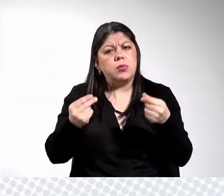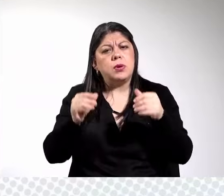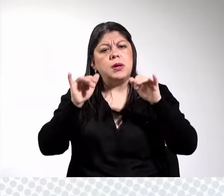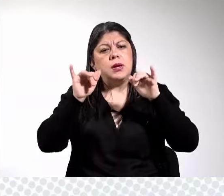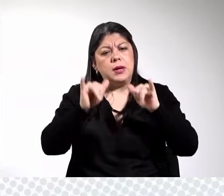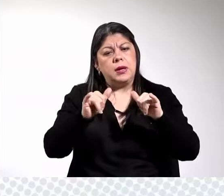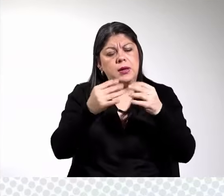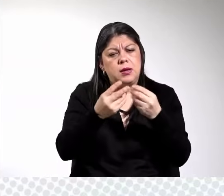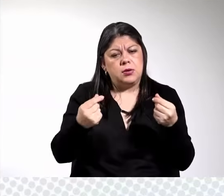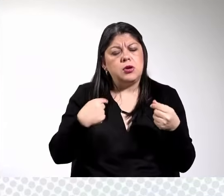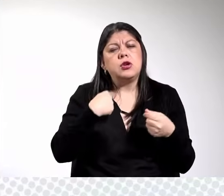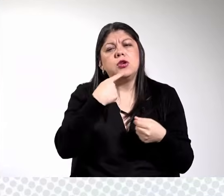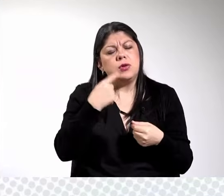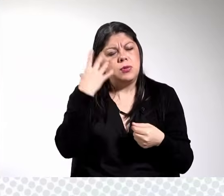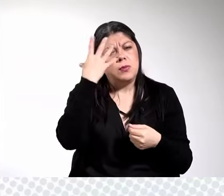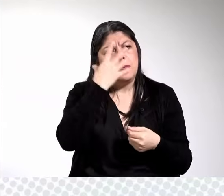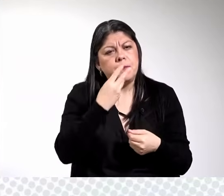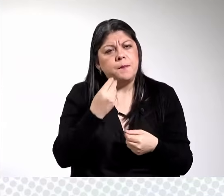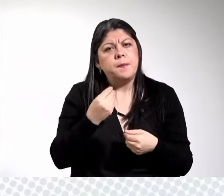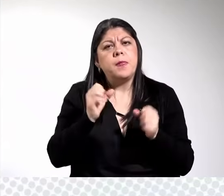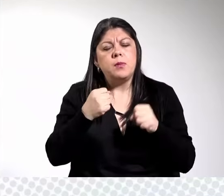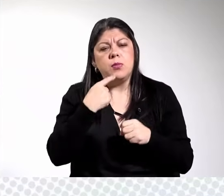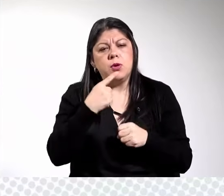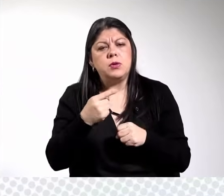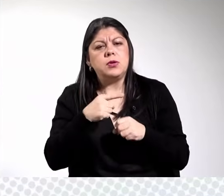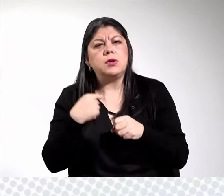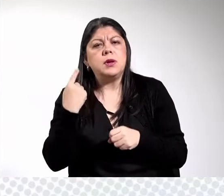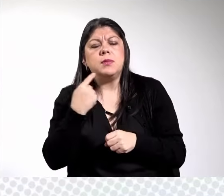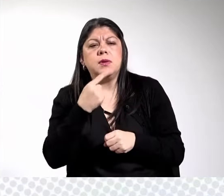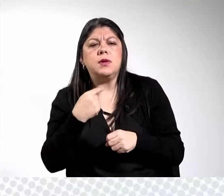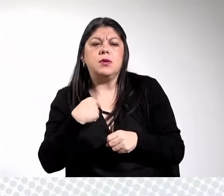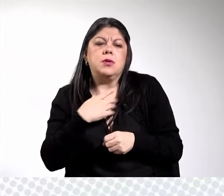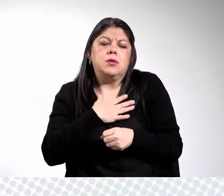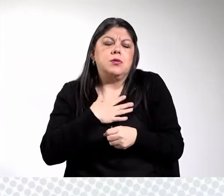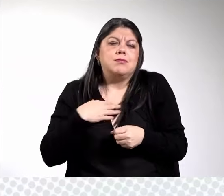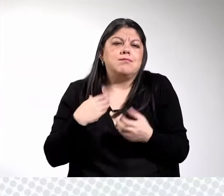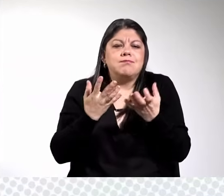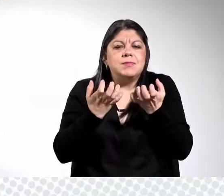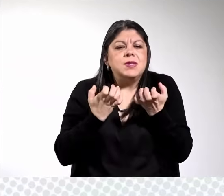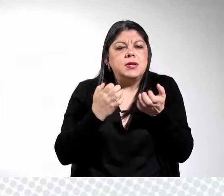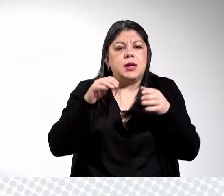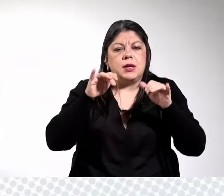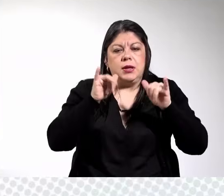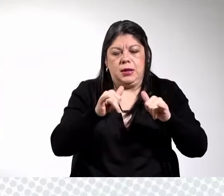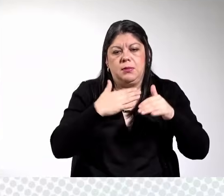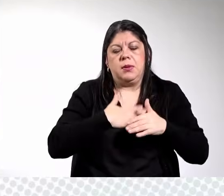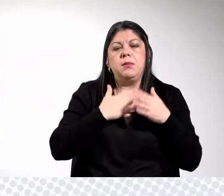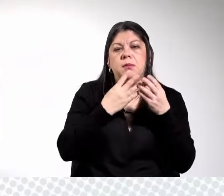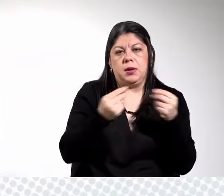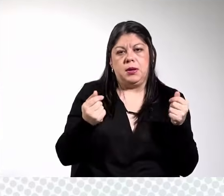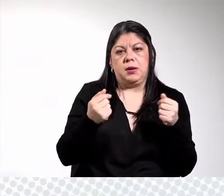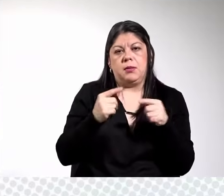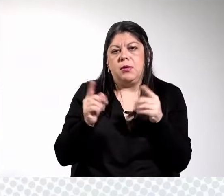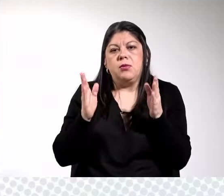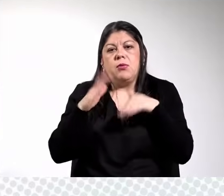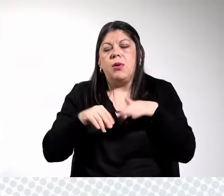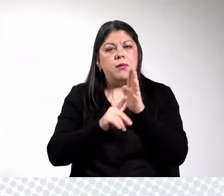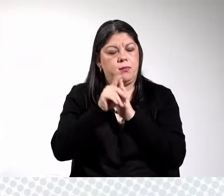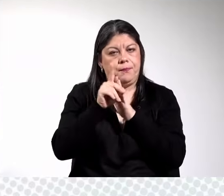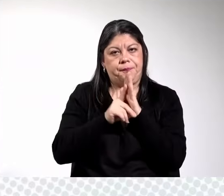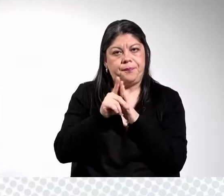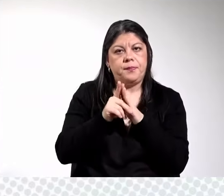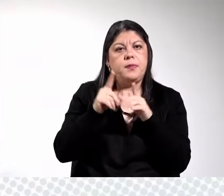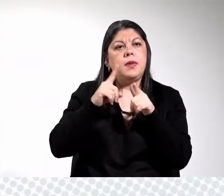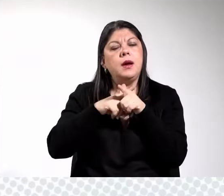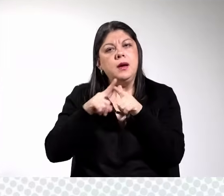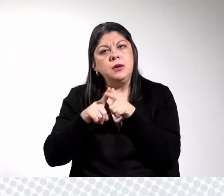siempre es lindo, yo se lo puedo decir. Yo siempre decía haberme quedado en mi tierra. No podía. ¿Por qué? Porque no había desarrollo.